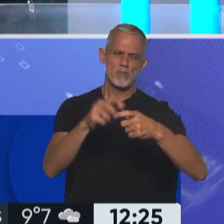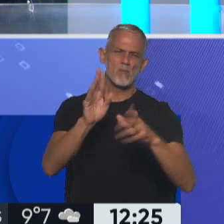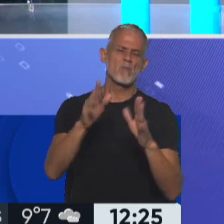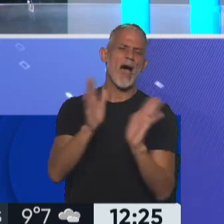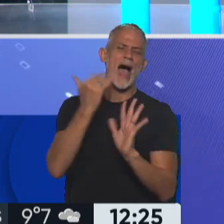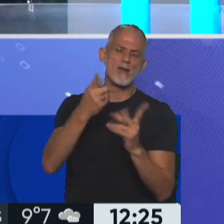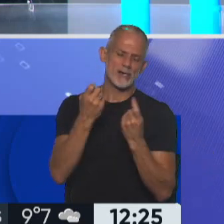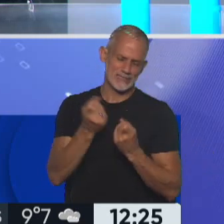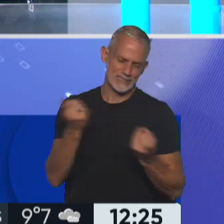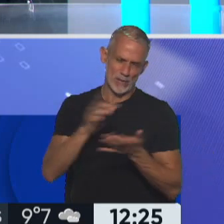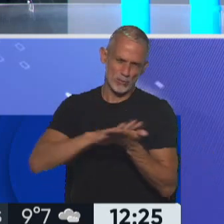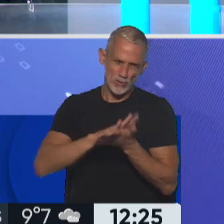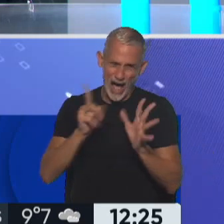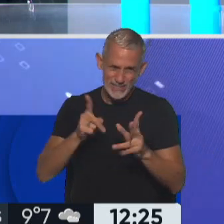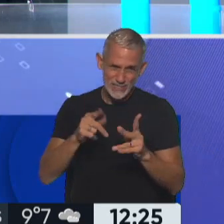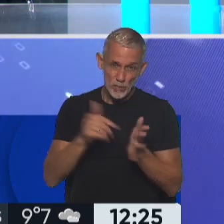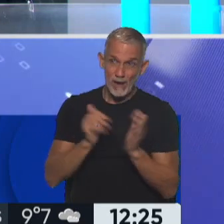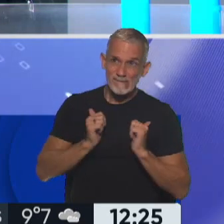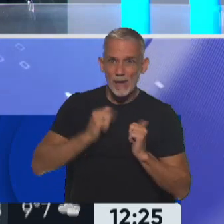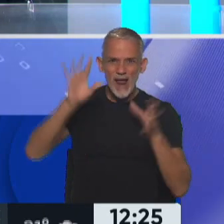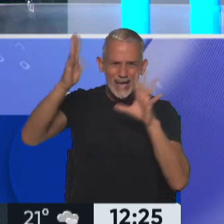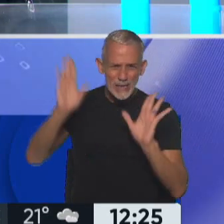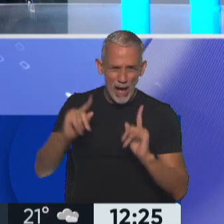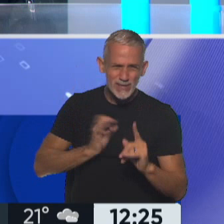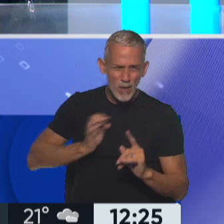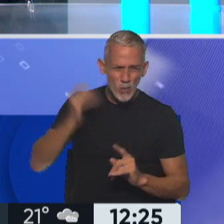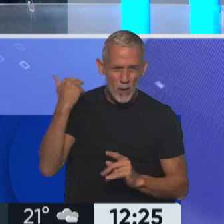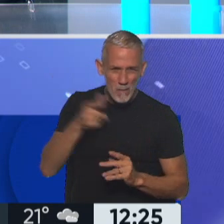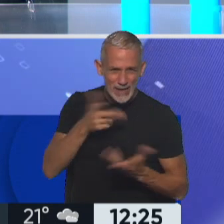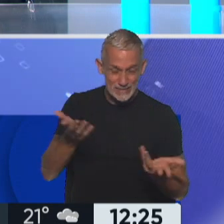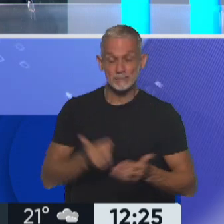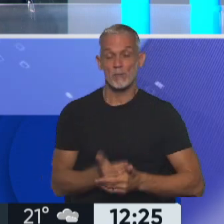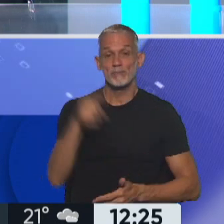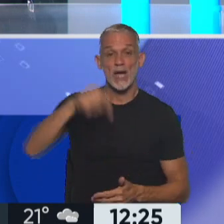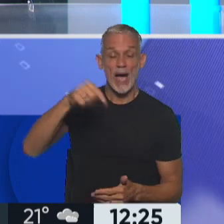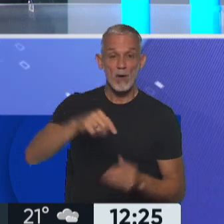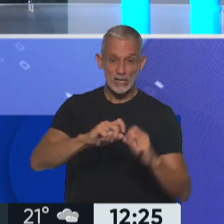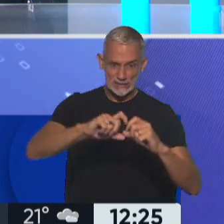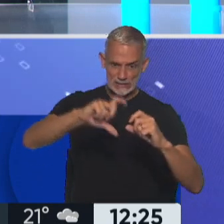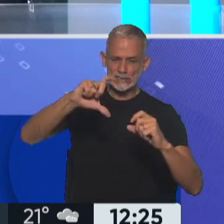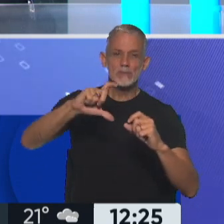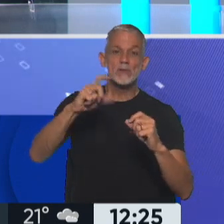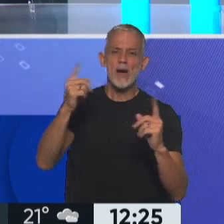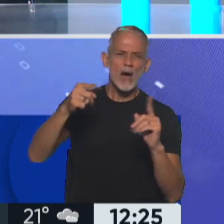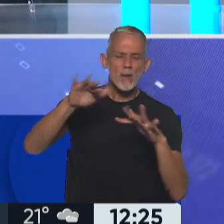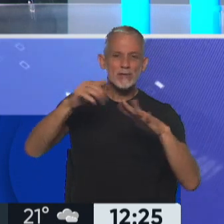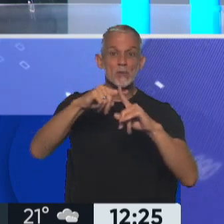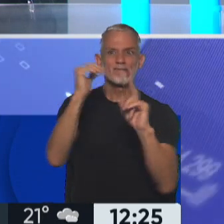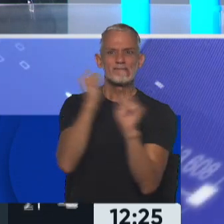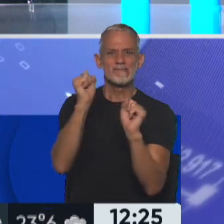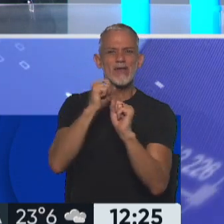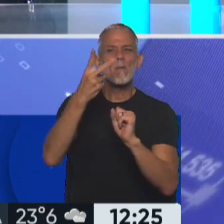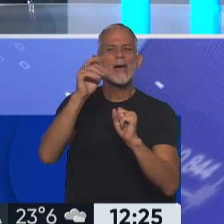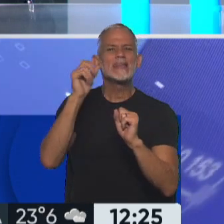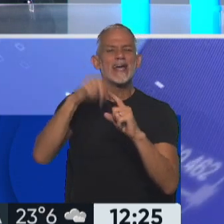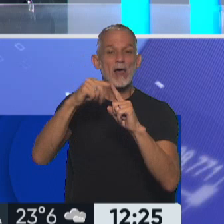situación realmente que no es inadmisible para este siglo. Entonces, lo que digo es, ahora si la temperatura media baja a menos de 20